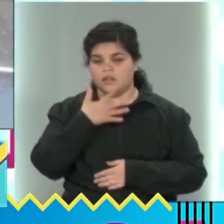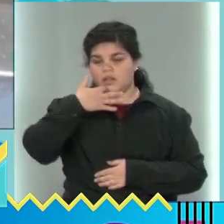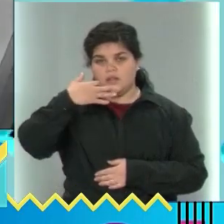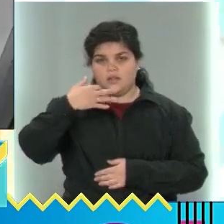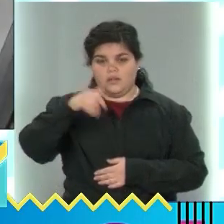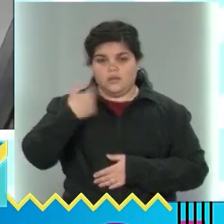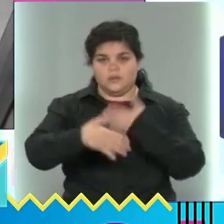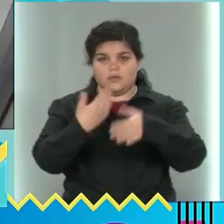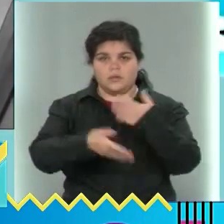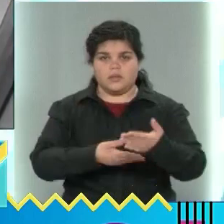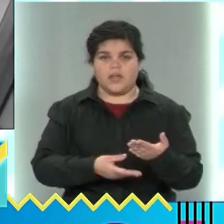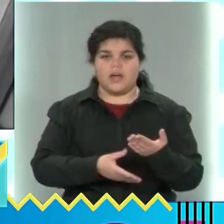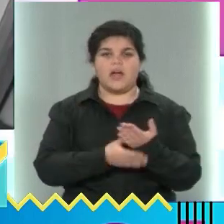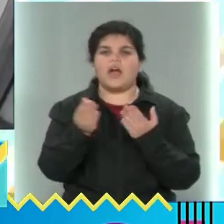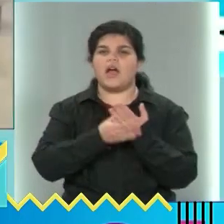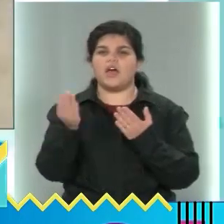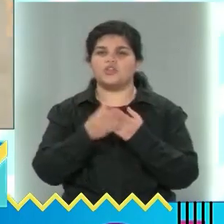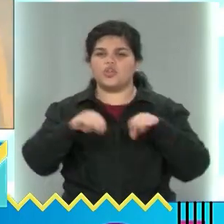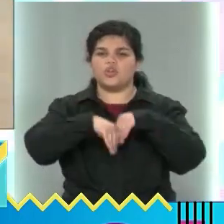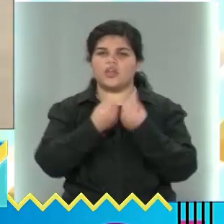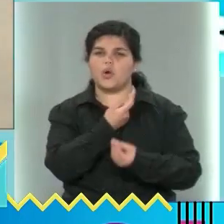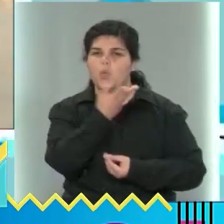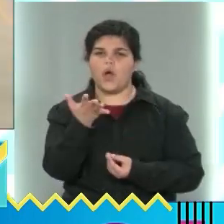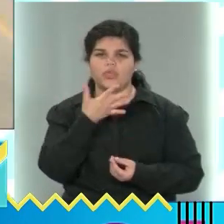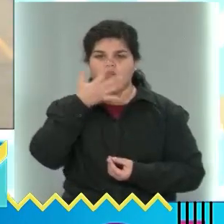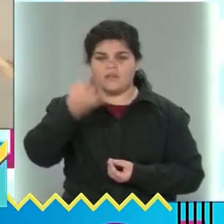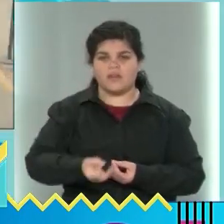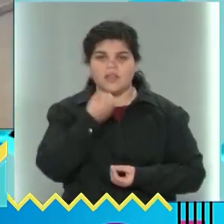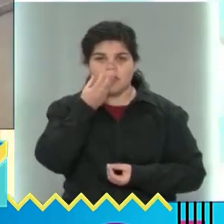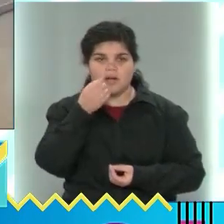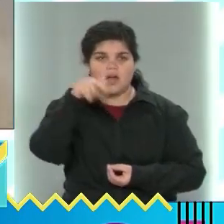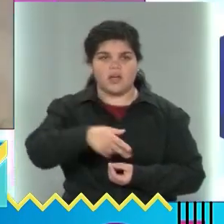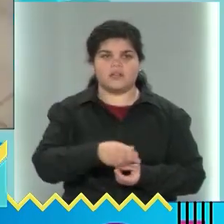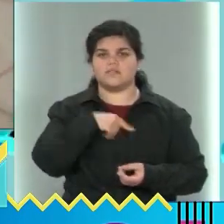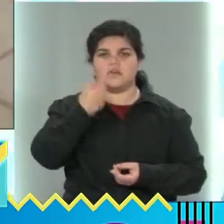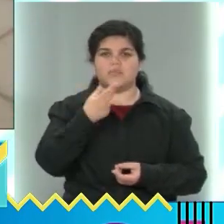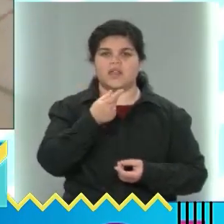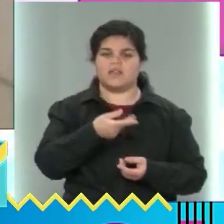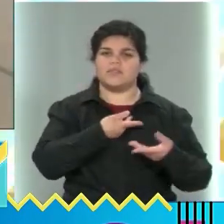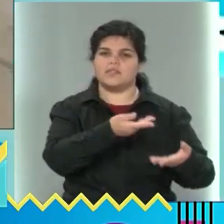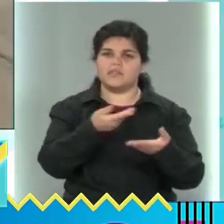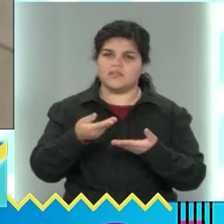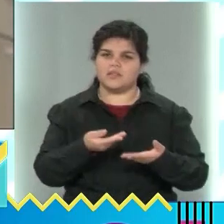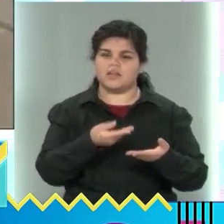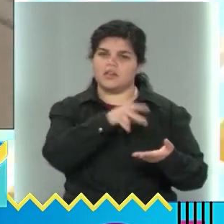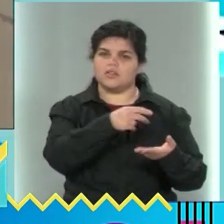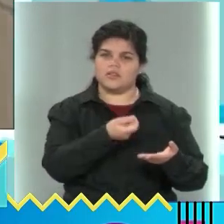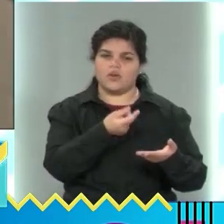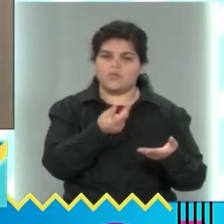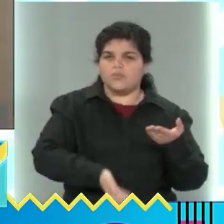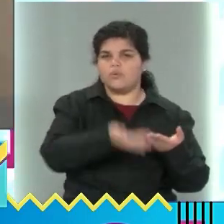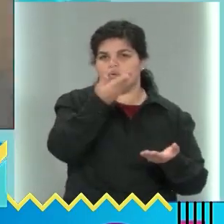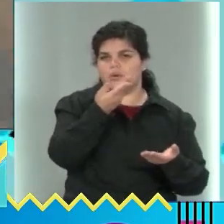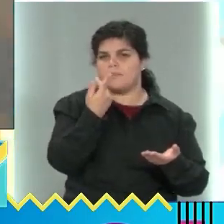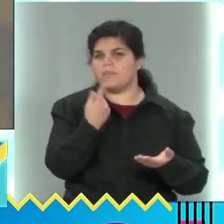sinceramiento de los costos, porque creo que acá un tema de lo que se habla de las tarifas y el incremento de las tarifas, y lo que tenemos que hablar es del